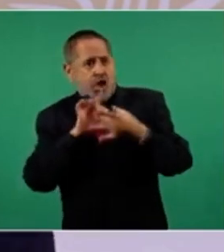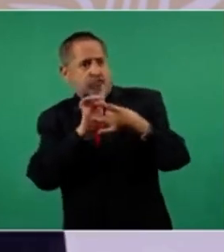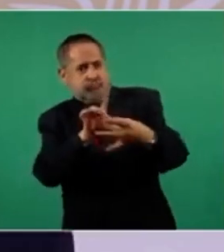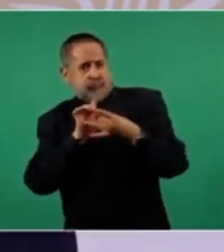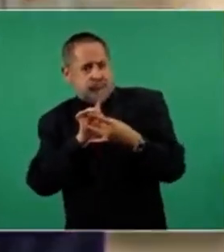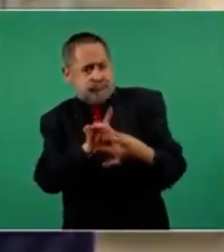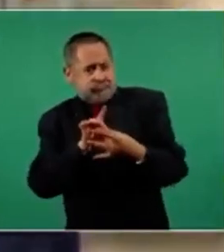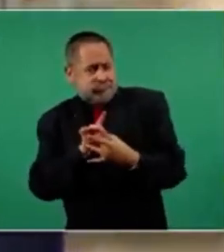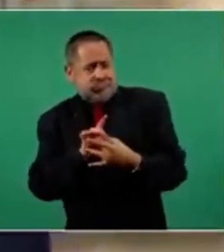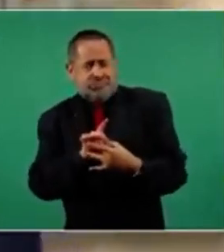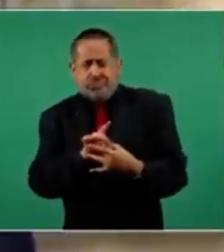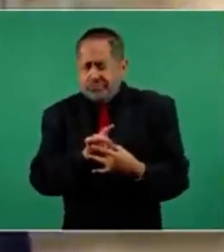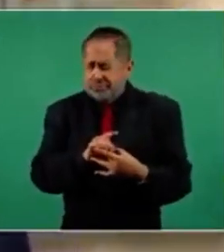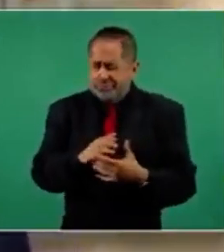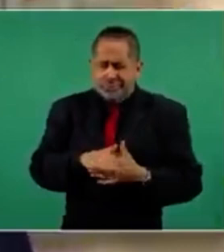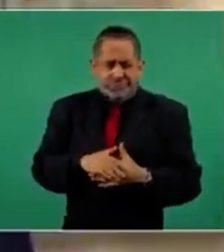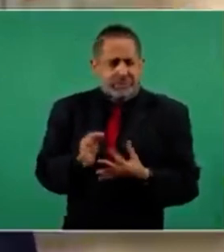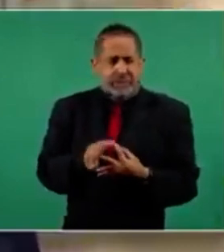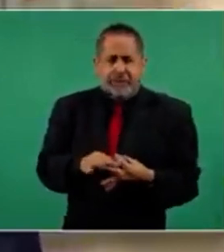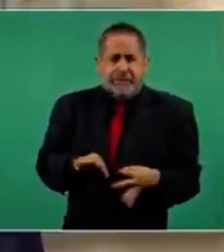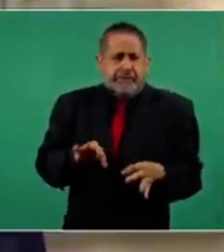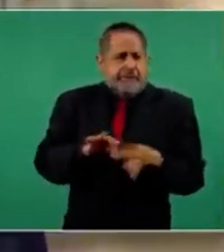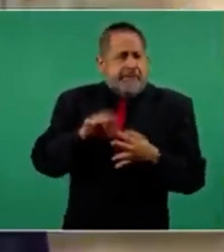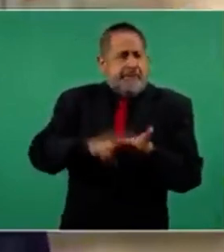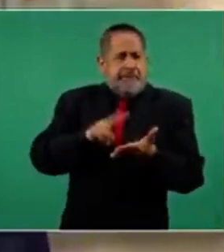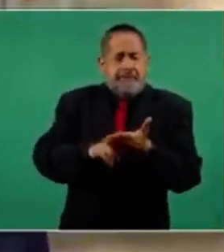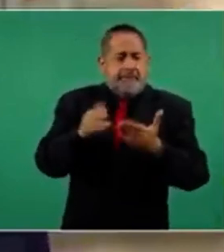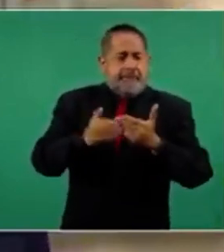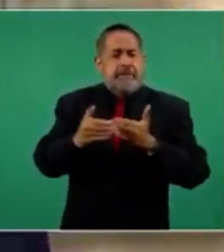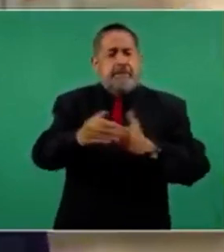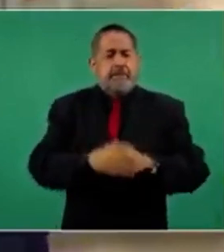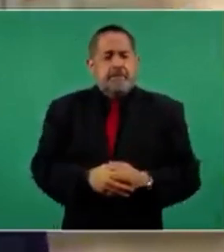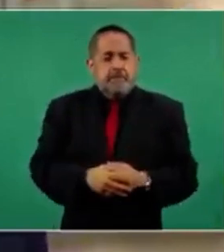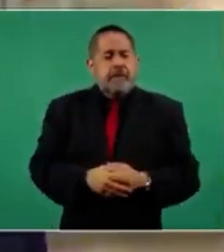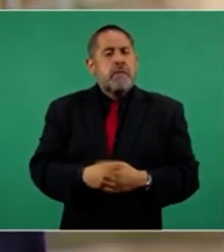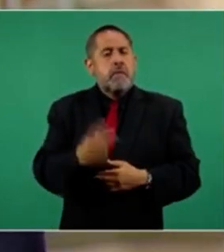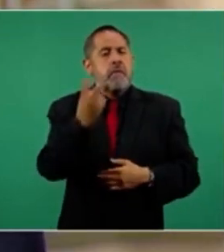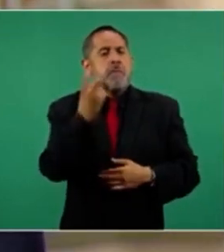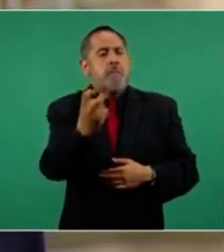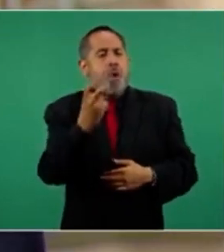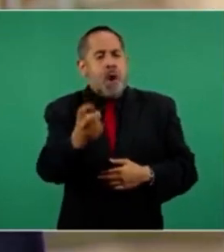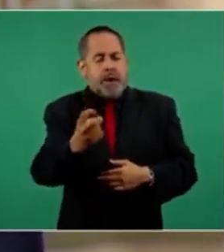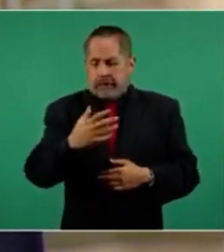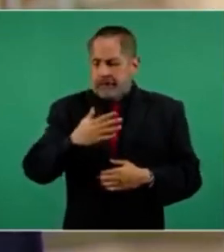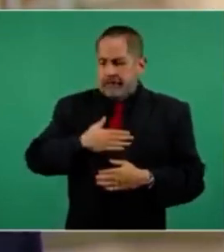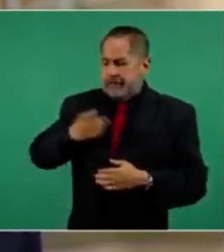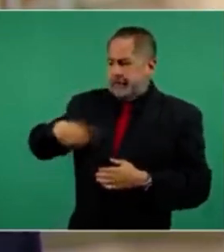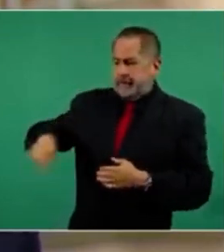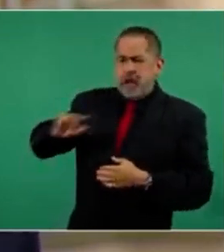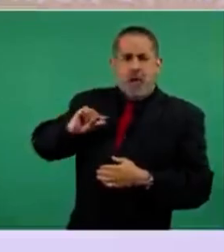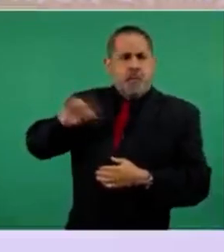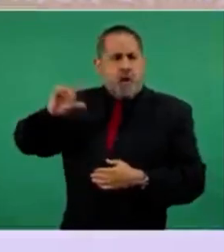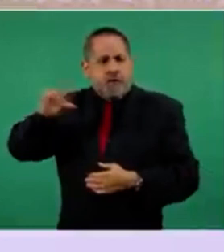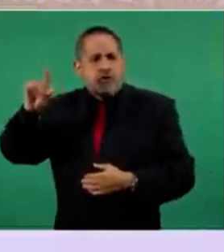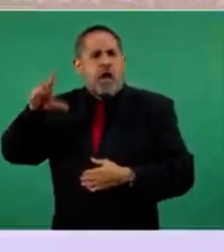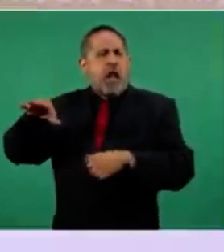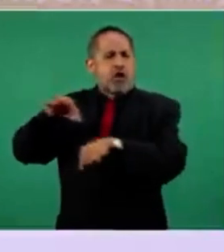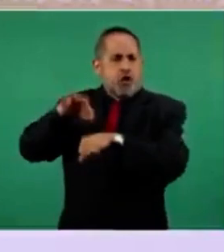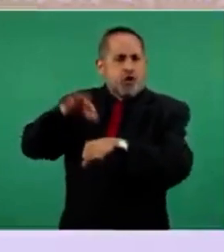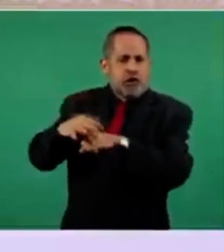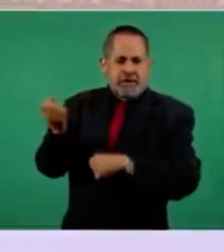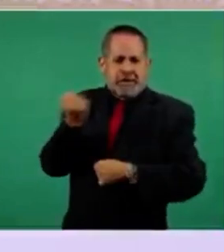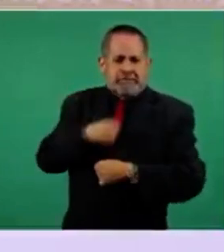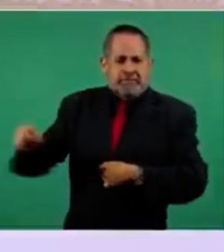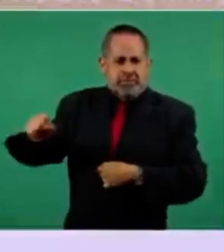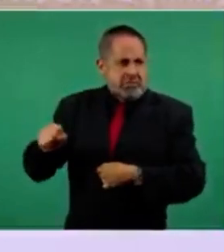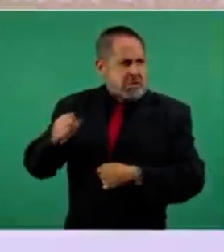nuestros pueblos adquiere mayor trascendencia. Por esa razón, nuestros profesionales y técnicos de la salud no